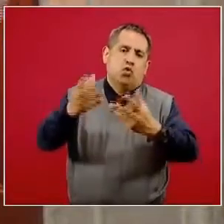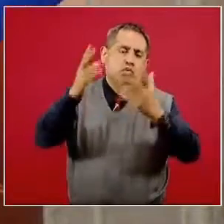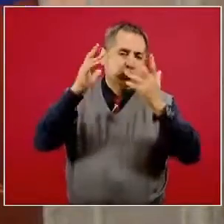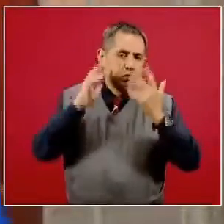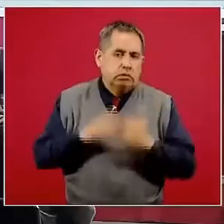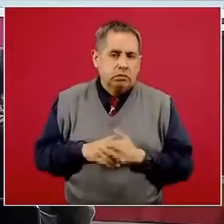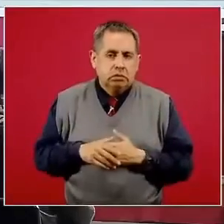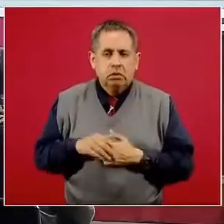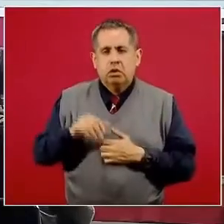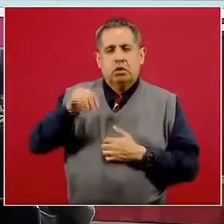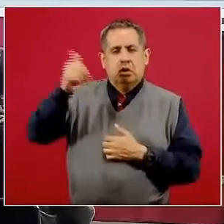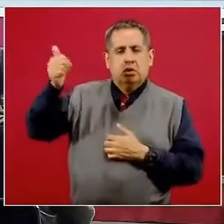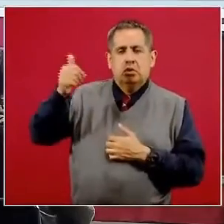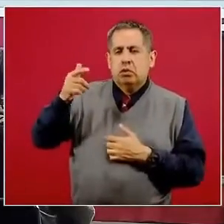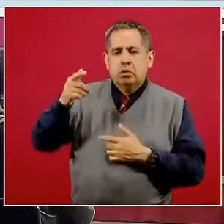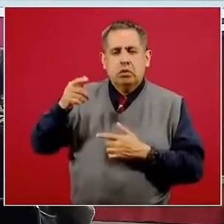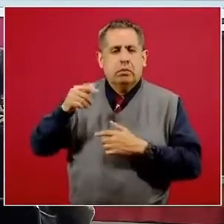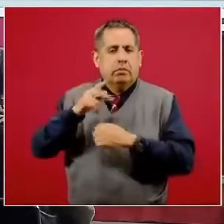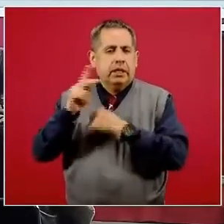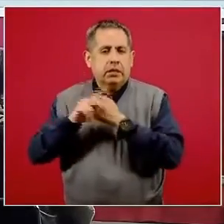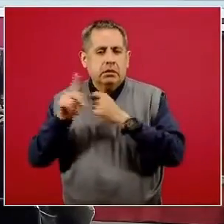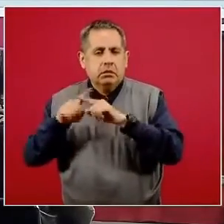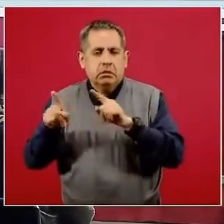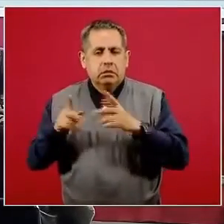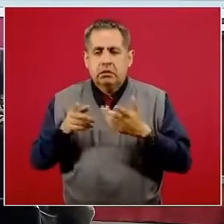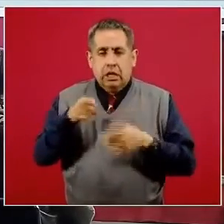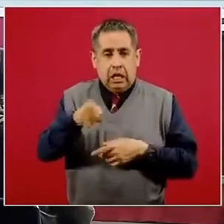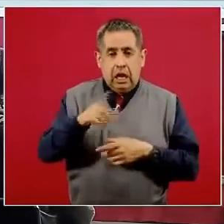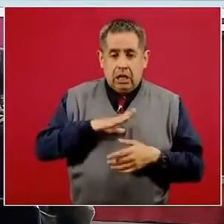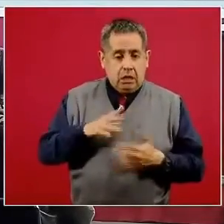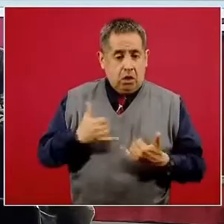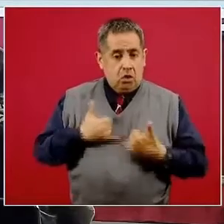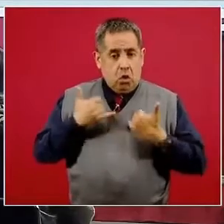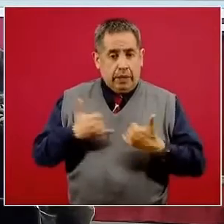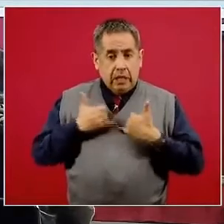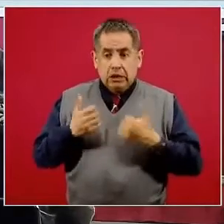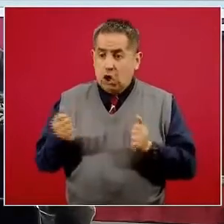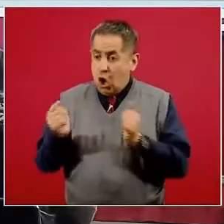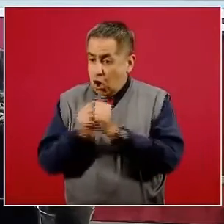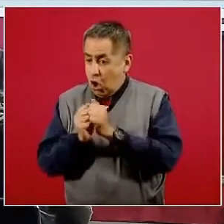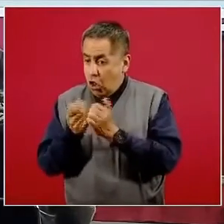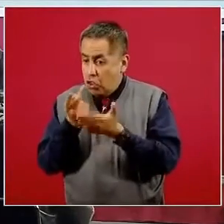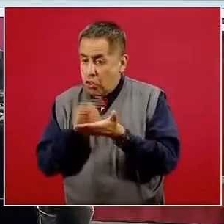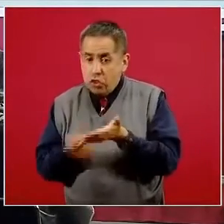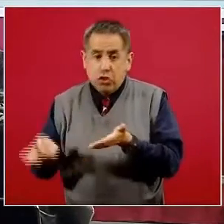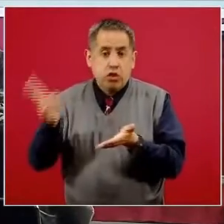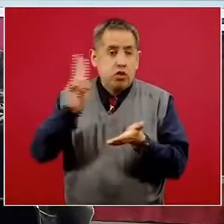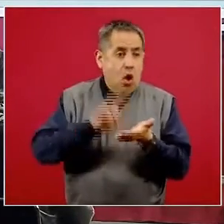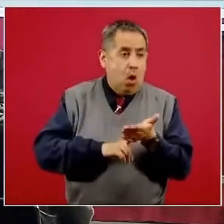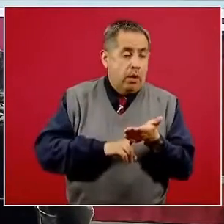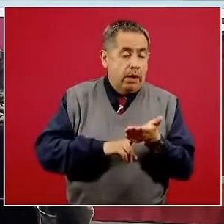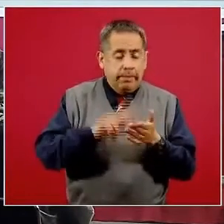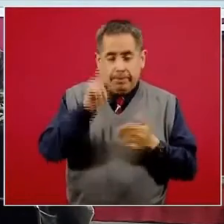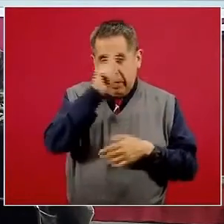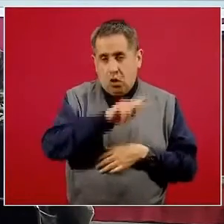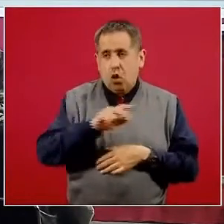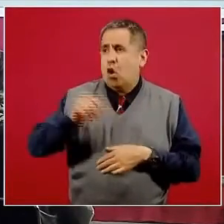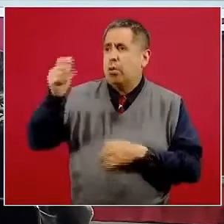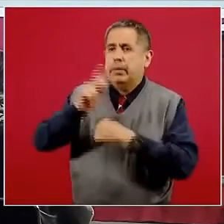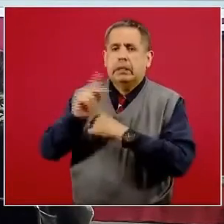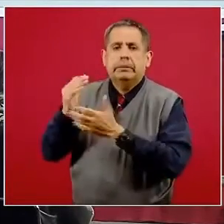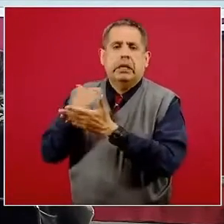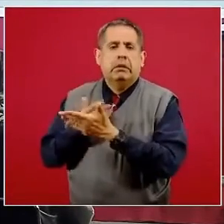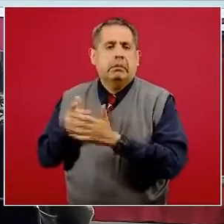sobre todo en categorías de edad relativamente jóvenes en México con respecto a países de Francia.